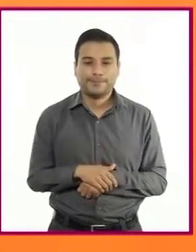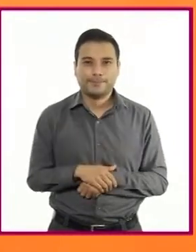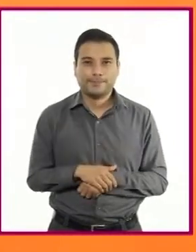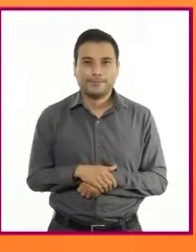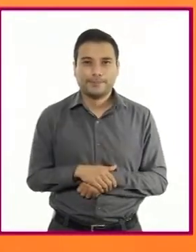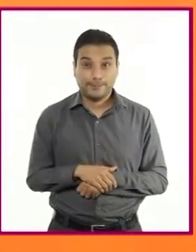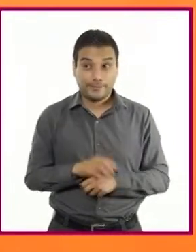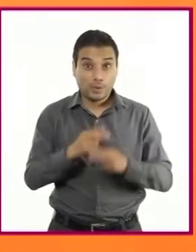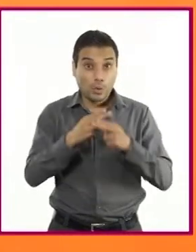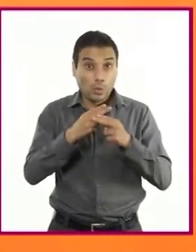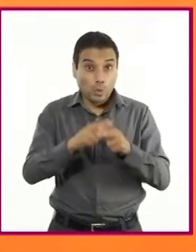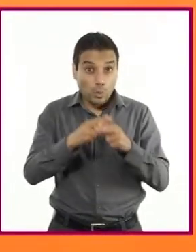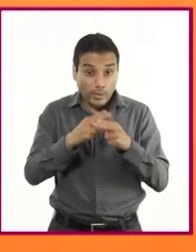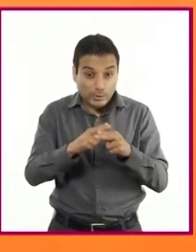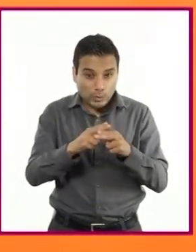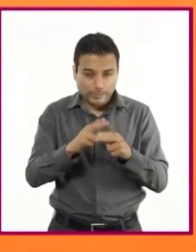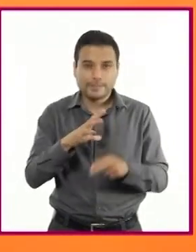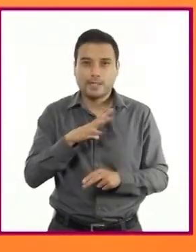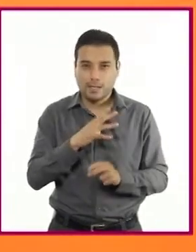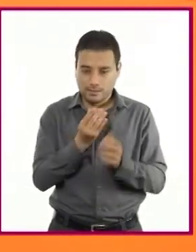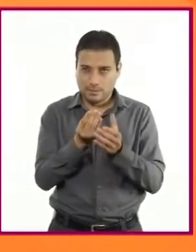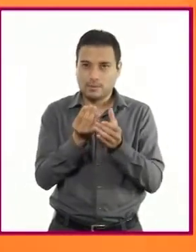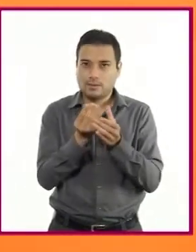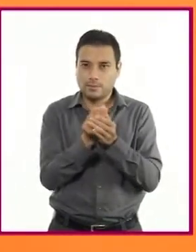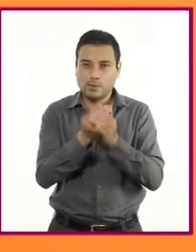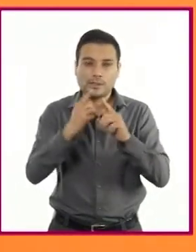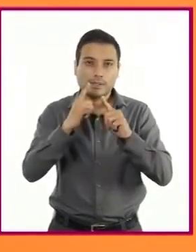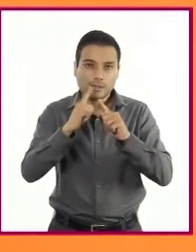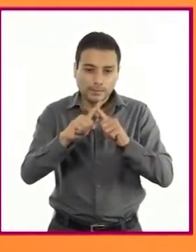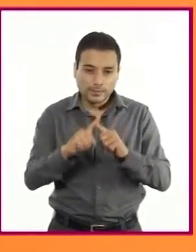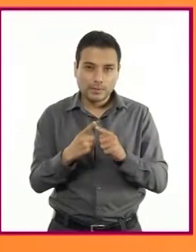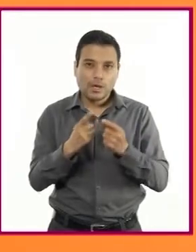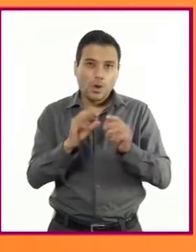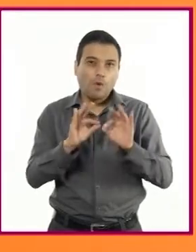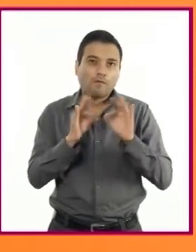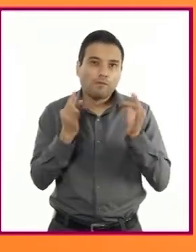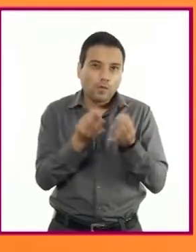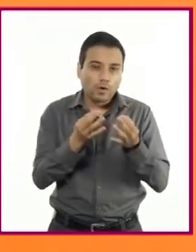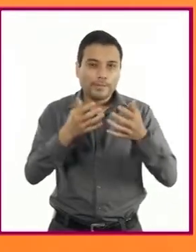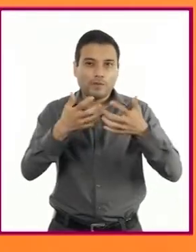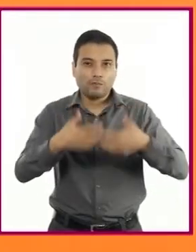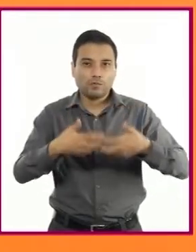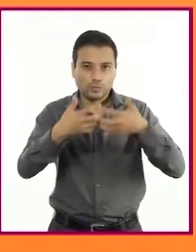Los huesos se clasifican de acuerdo a su forma y función en